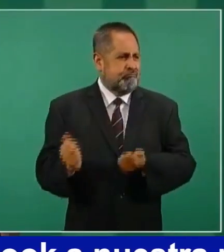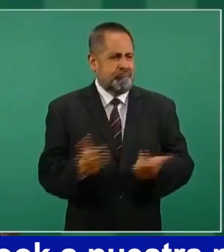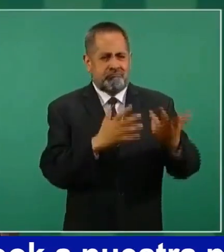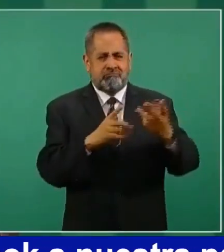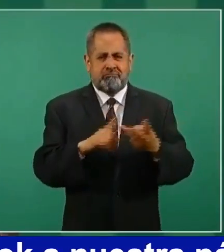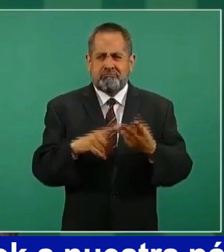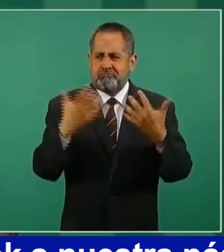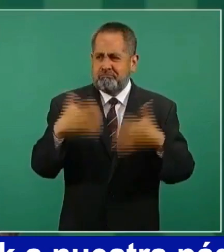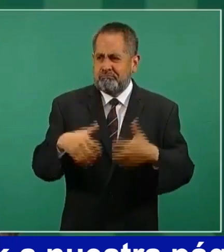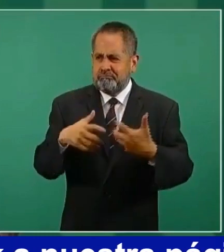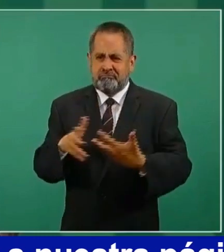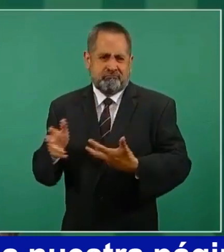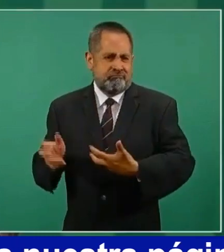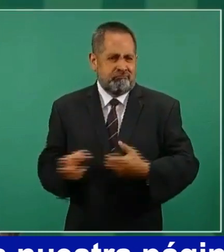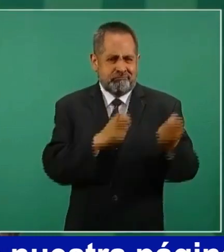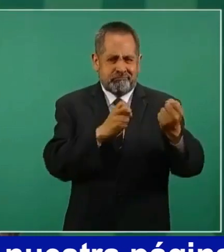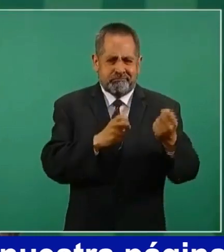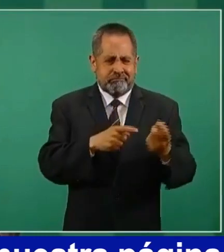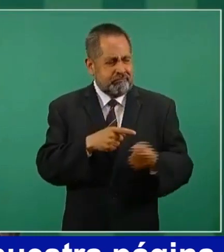las empresas